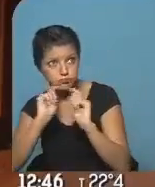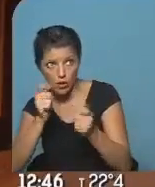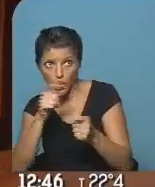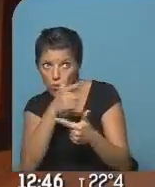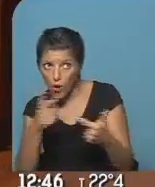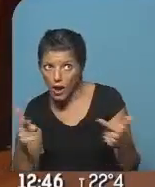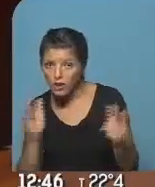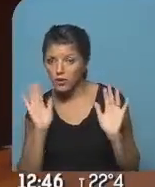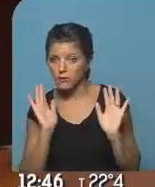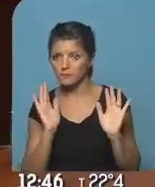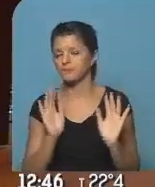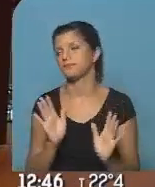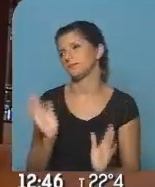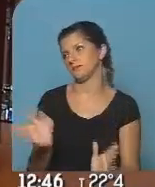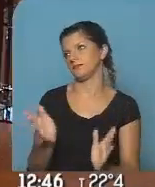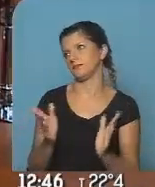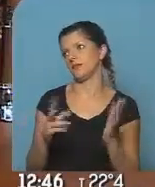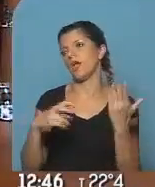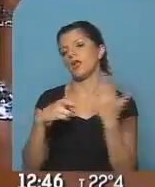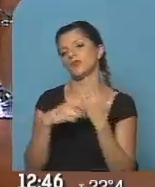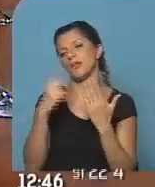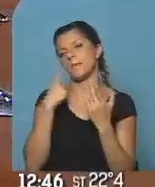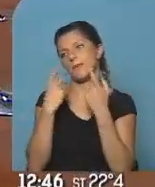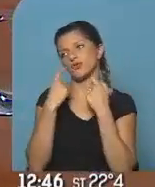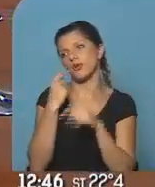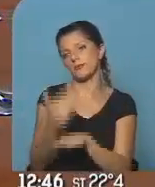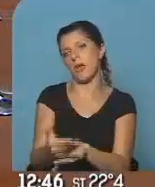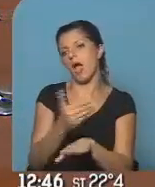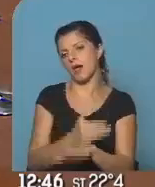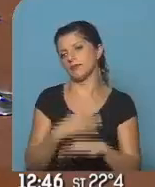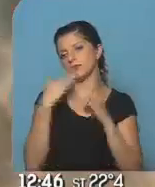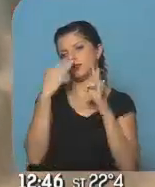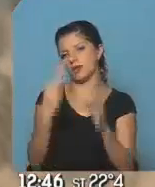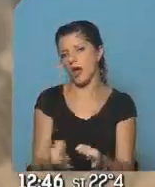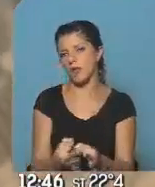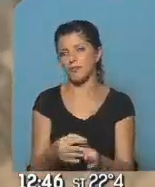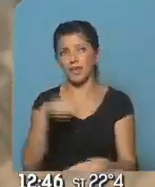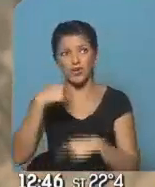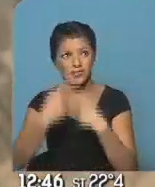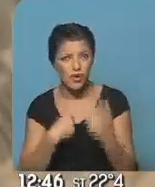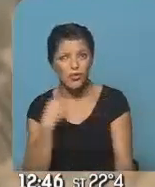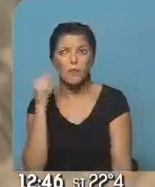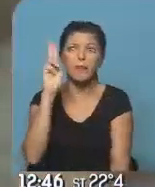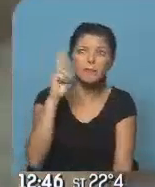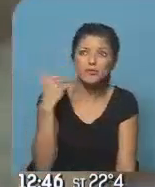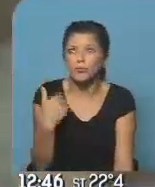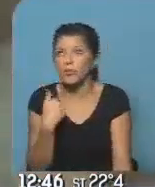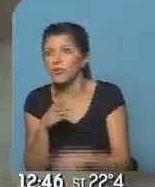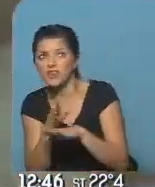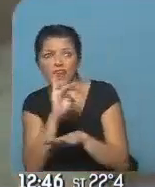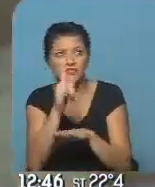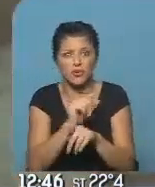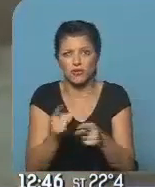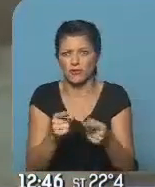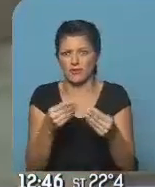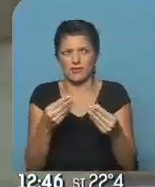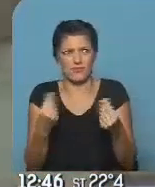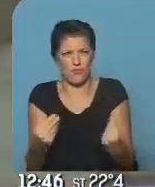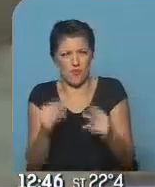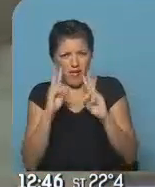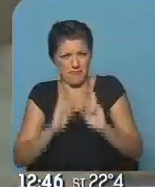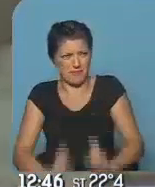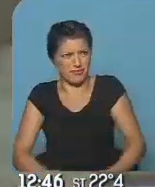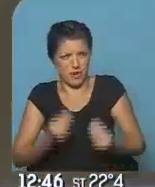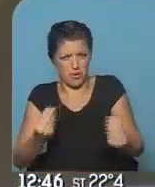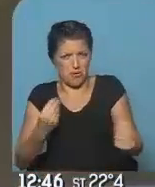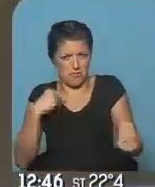inspectores tienen que llegar un poco más temprano, francamente, ¿no? Porque imaginar que todavía están pidiendo permiso para ver si entran, si no entran. ¿Qué clase de investigación se supone